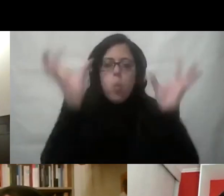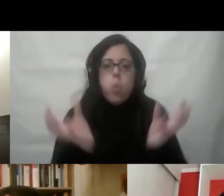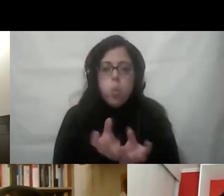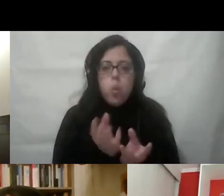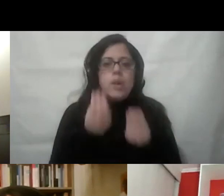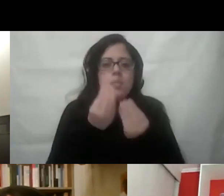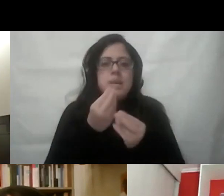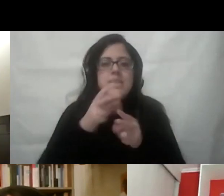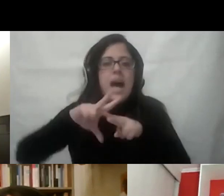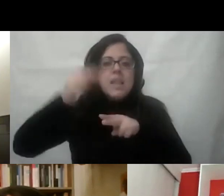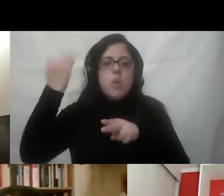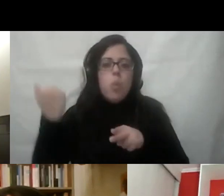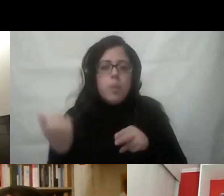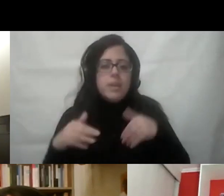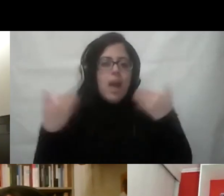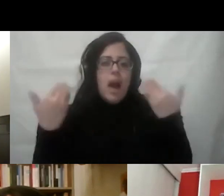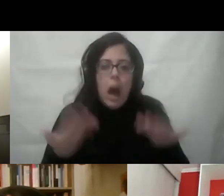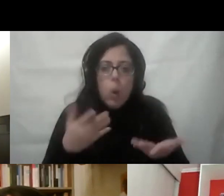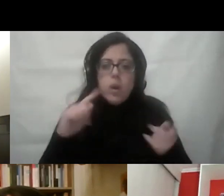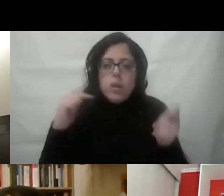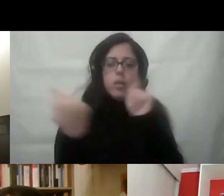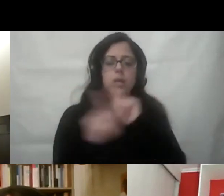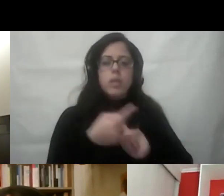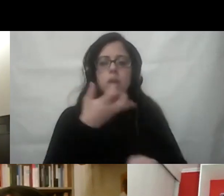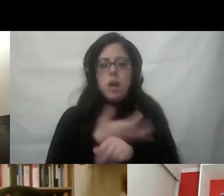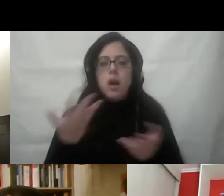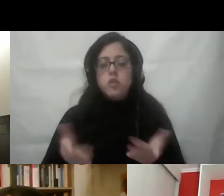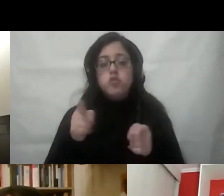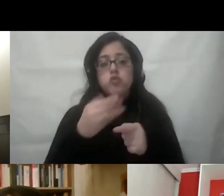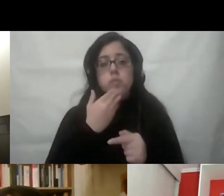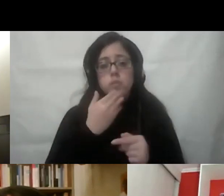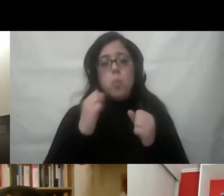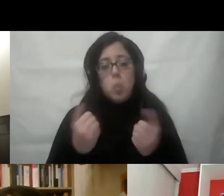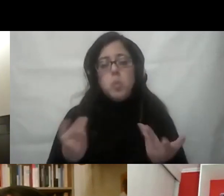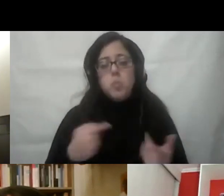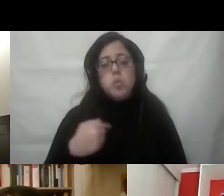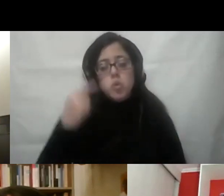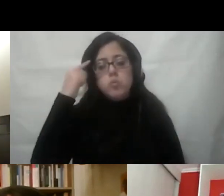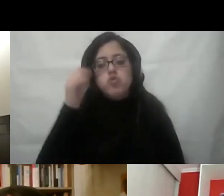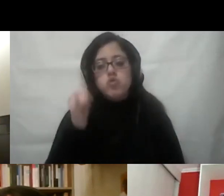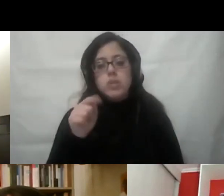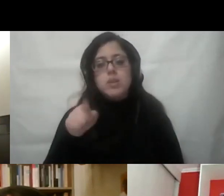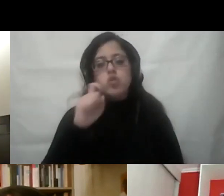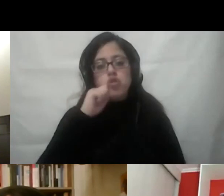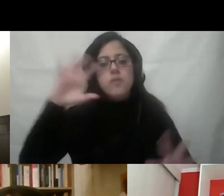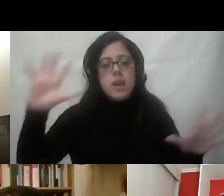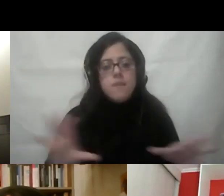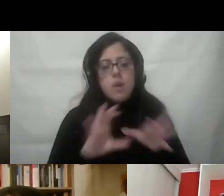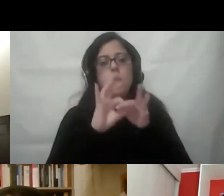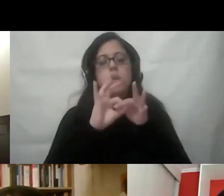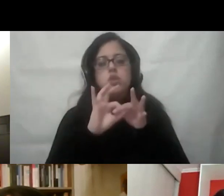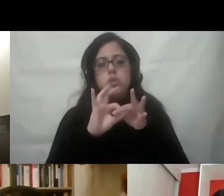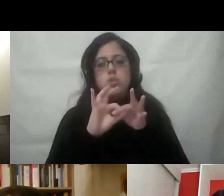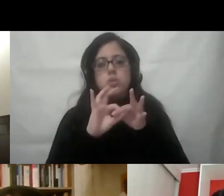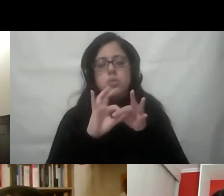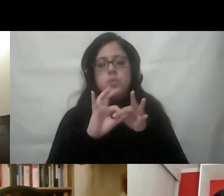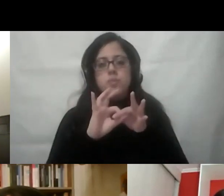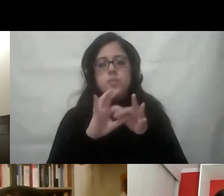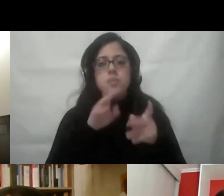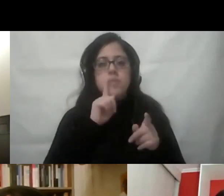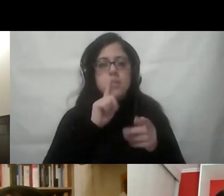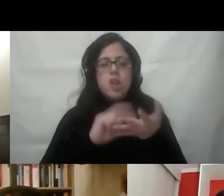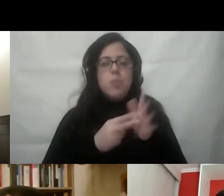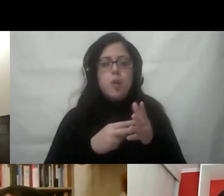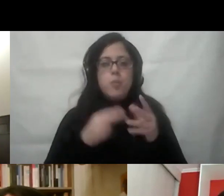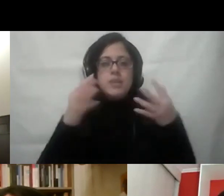antes? También podemos... yo creo que esa vinculación de traer los problemas